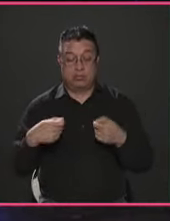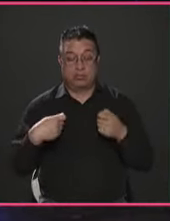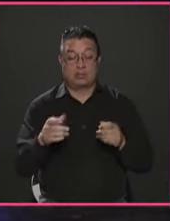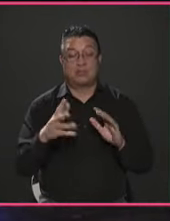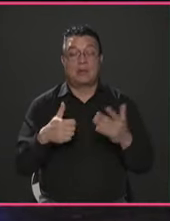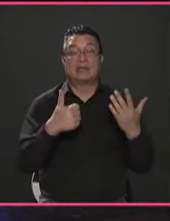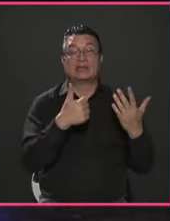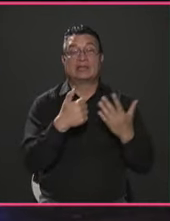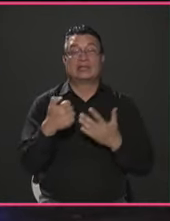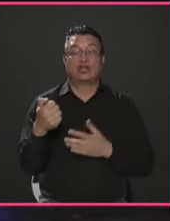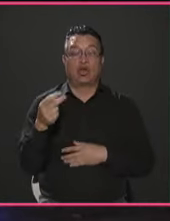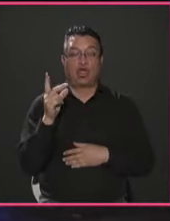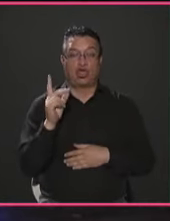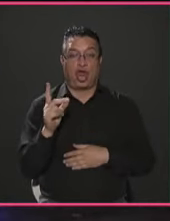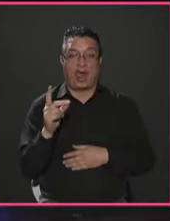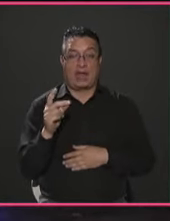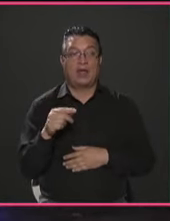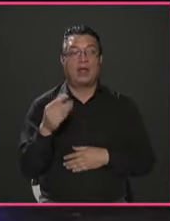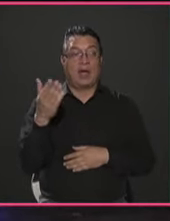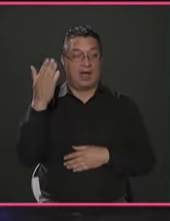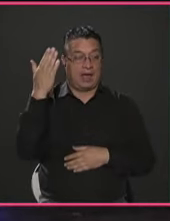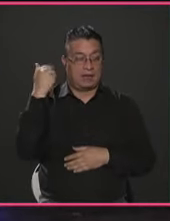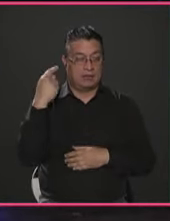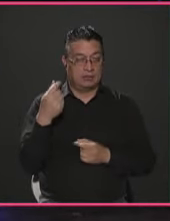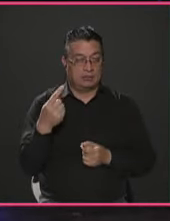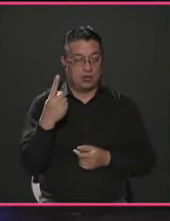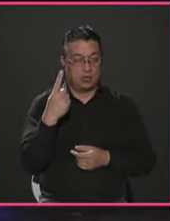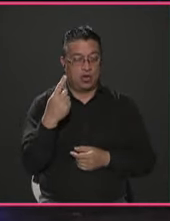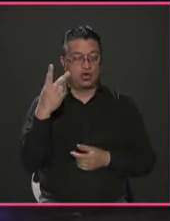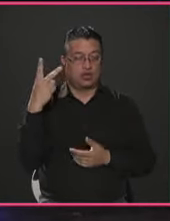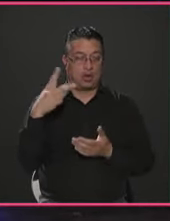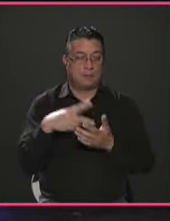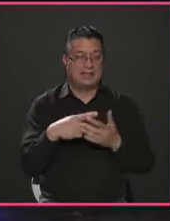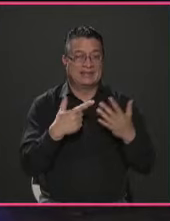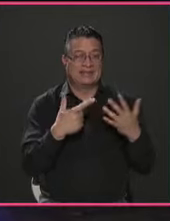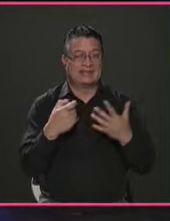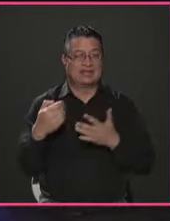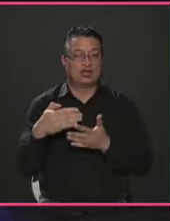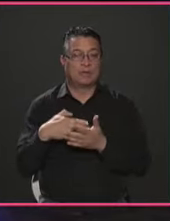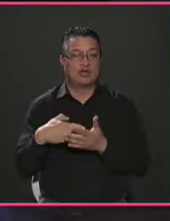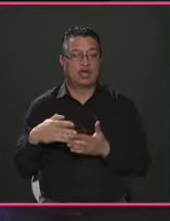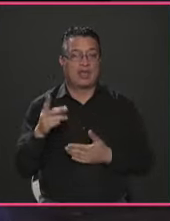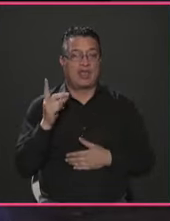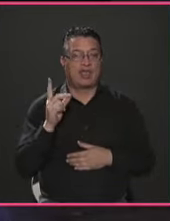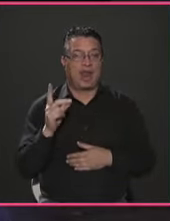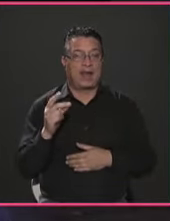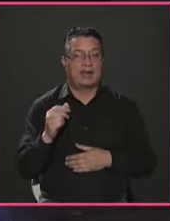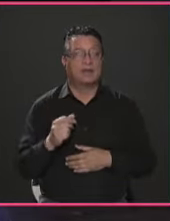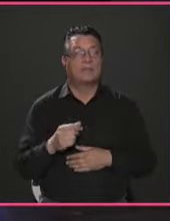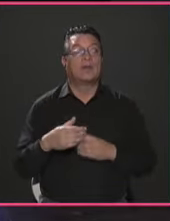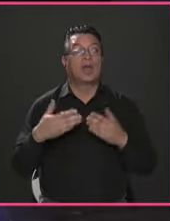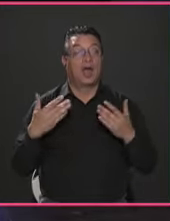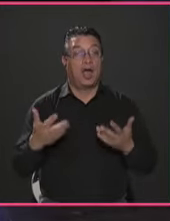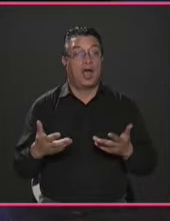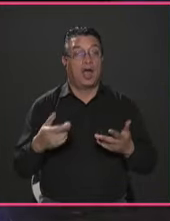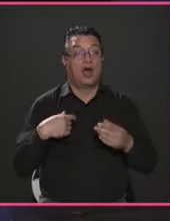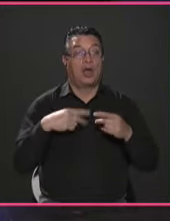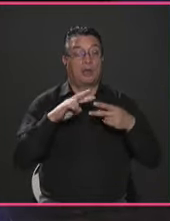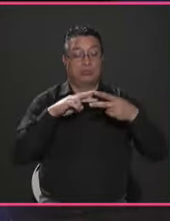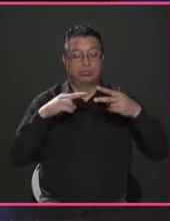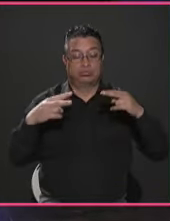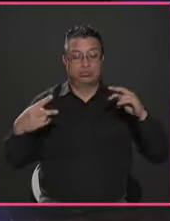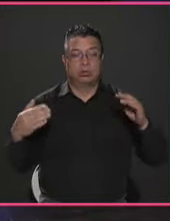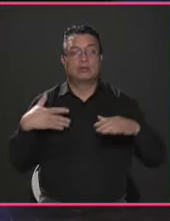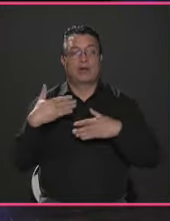de 600 Recuerden que esto costaba 1 millón 2700 millones de dólares bueno los secuenciadores han ido